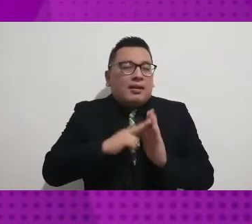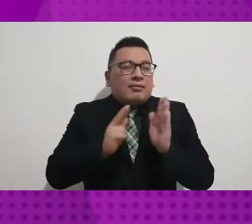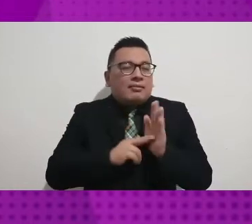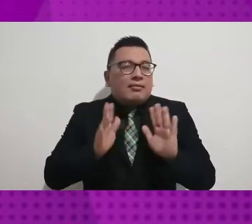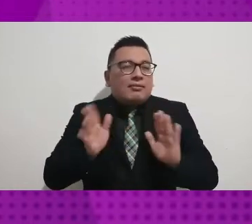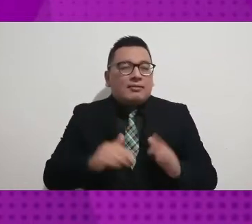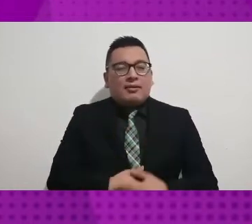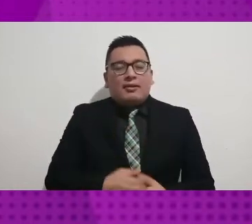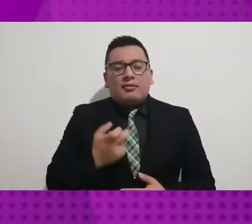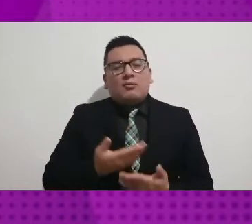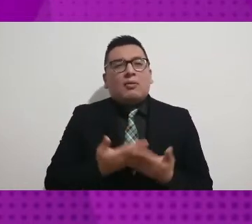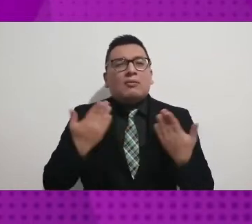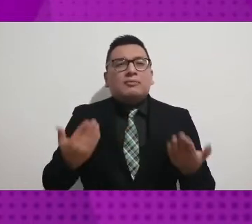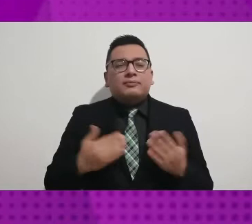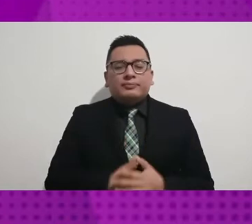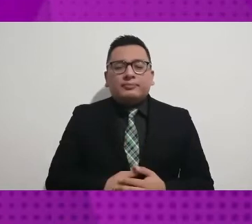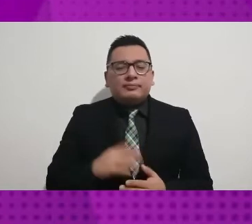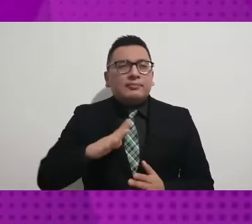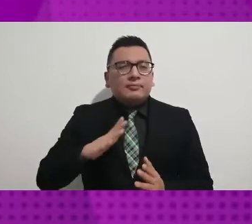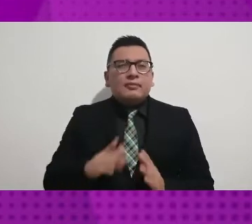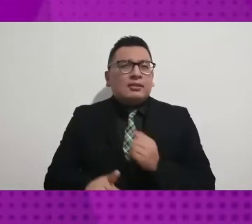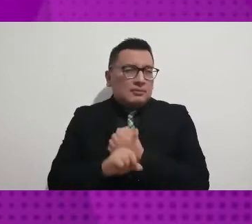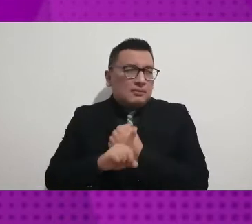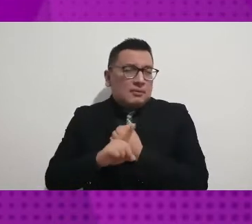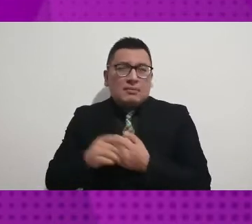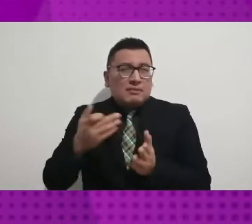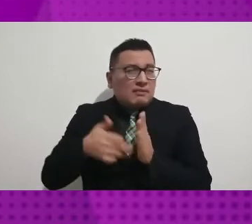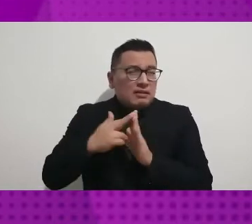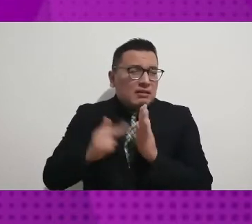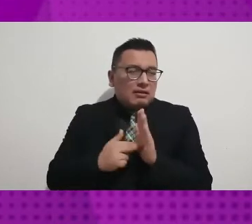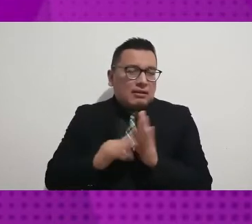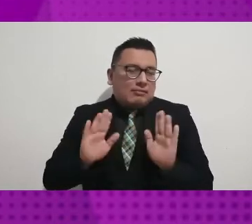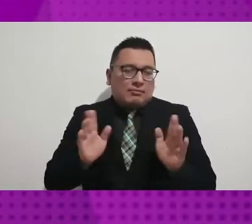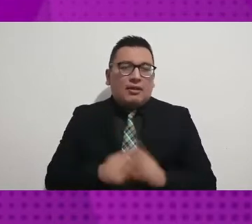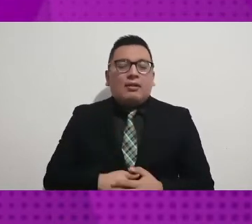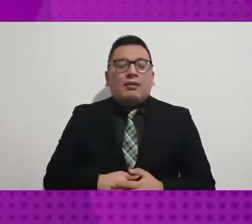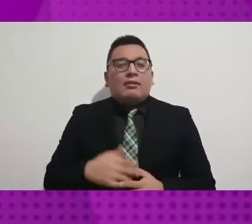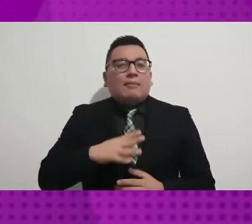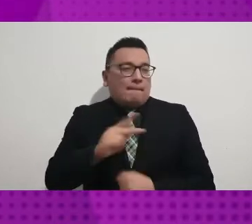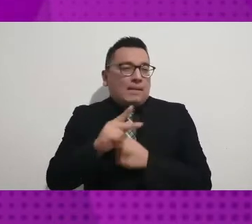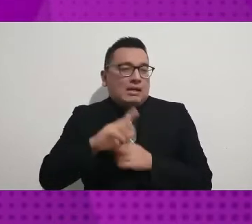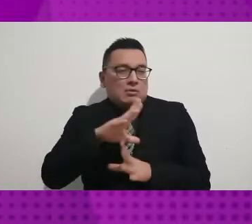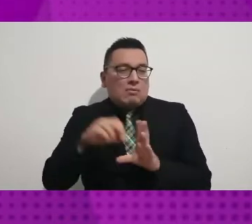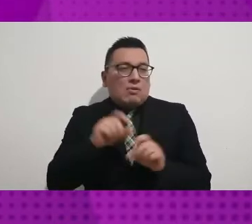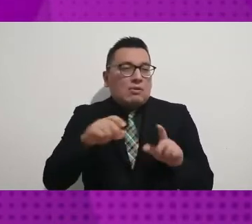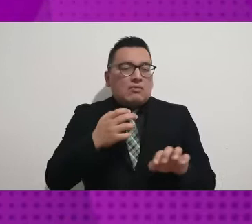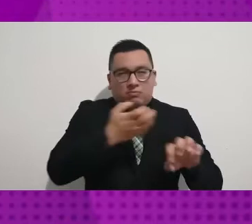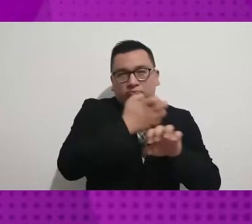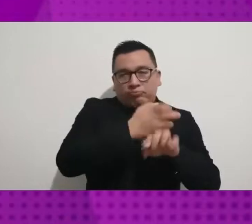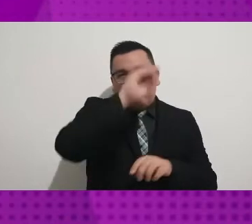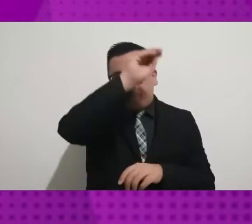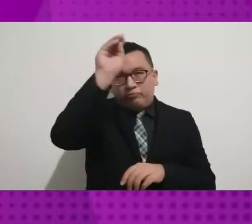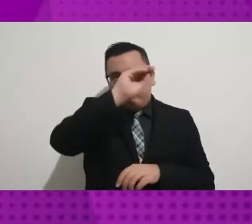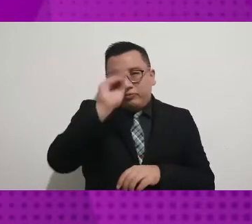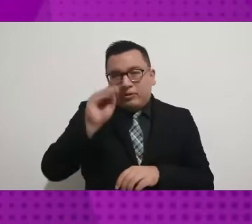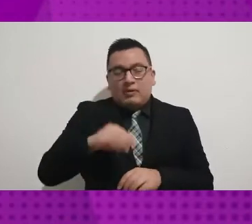que también ya hay una regulación. Prácticamente hoy en día se ha superado ese problema de la falta de regulación, tanto a nivel federal como a nivel